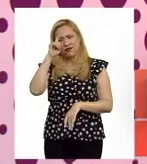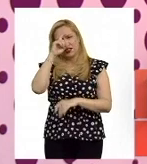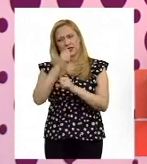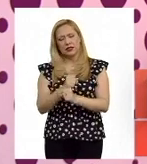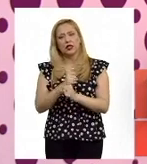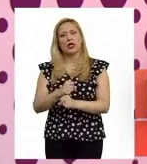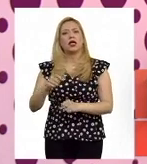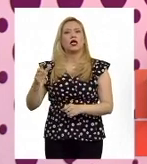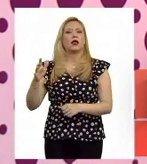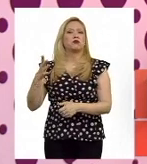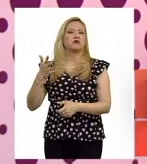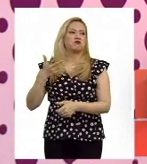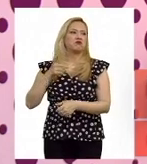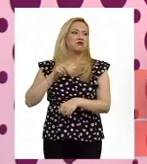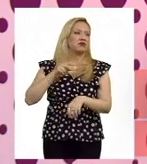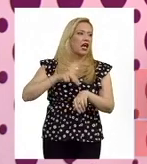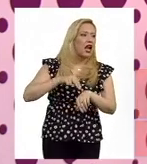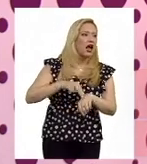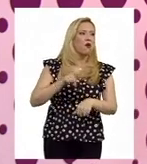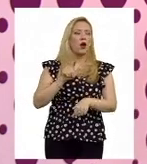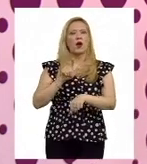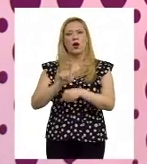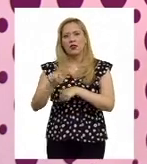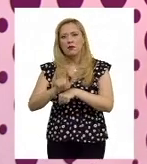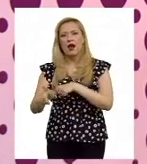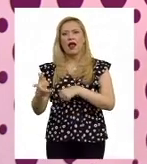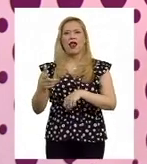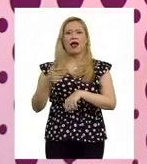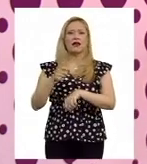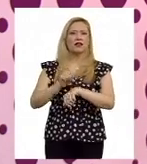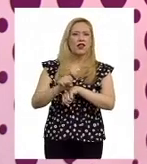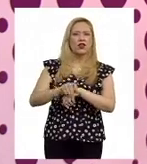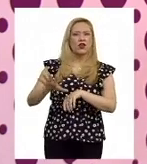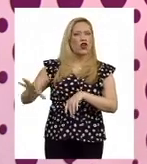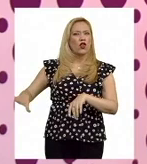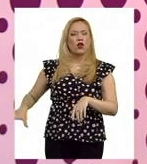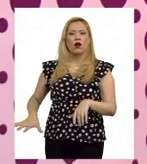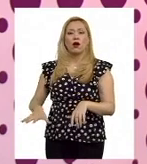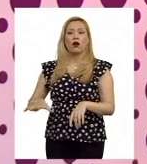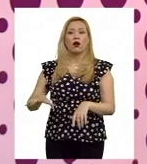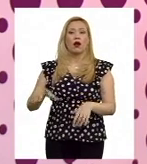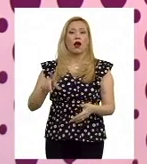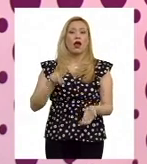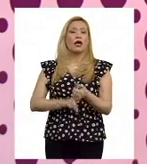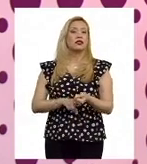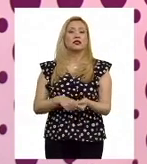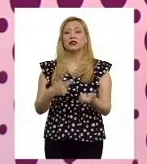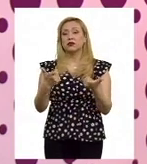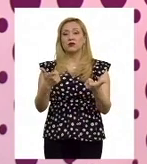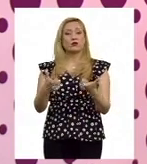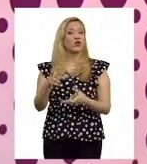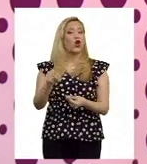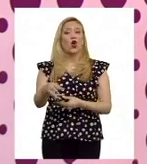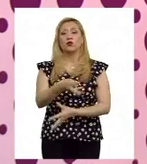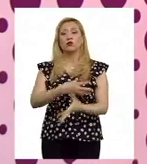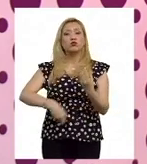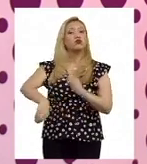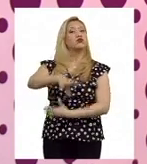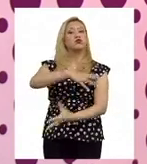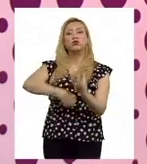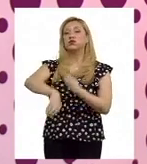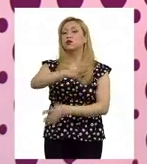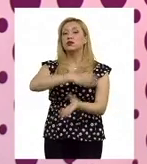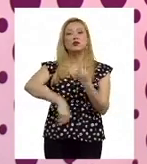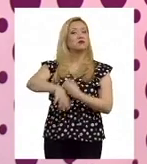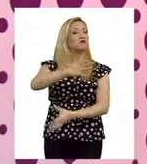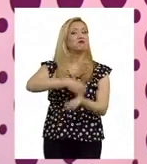mismo, tienen un patrón de producción y consumo que no es sostenible. No es sostenible económicamente, no es